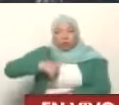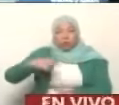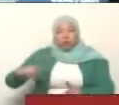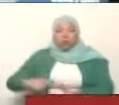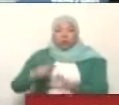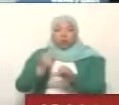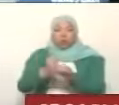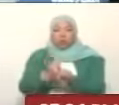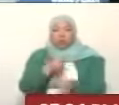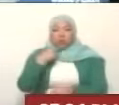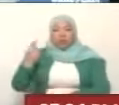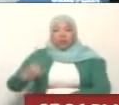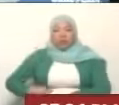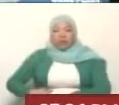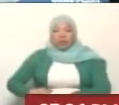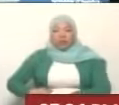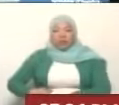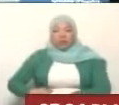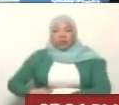encuentro con China.